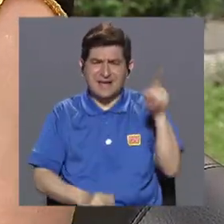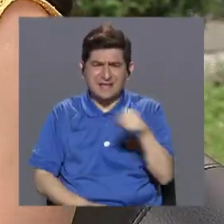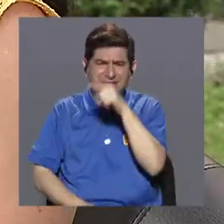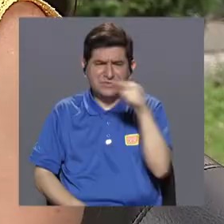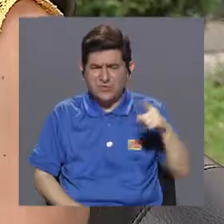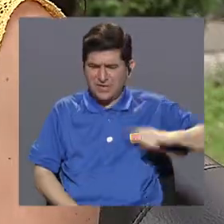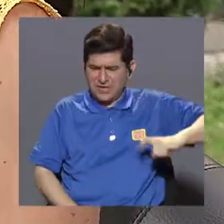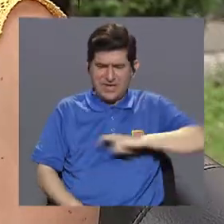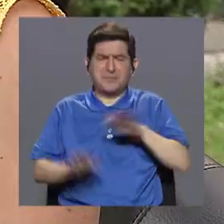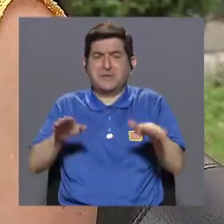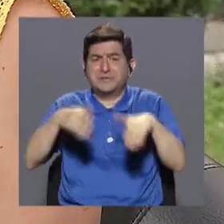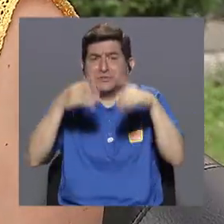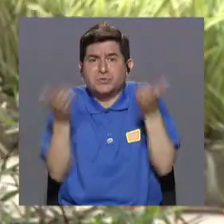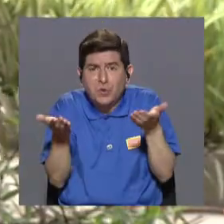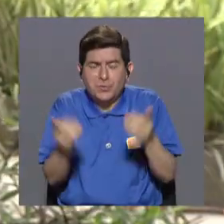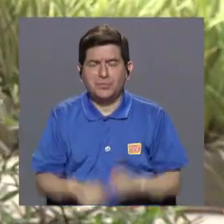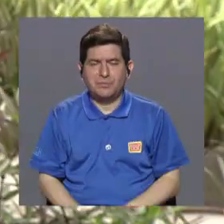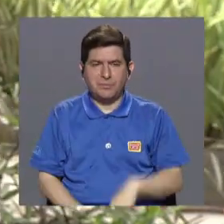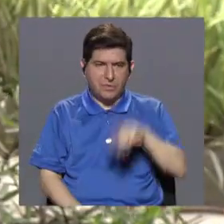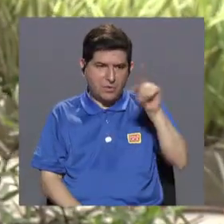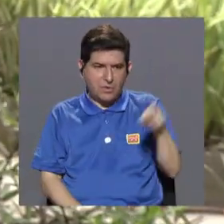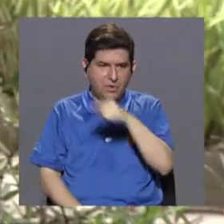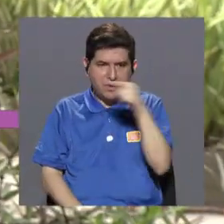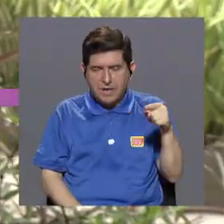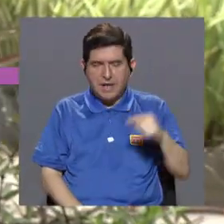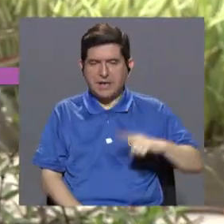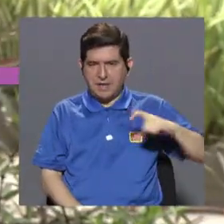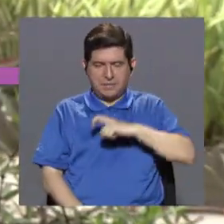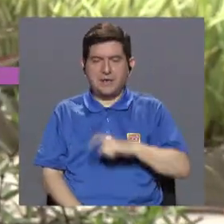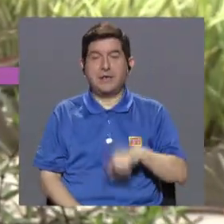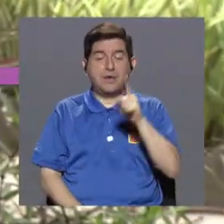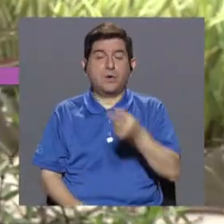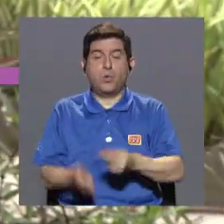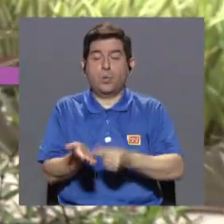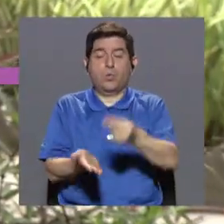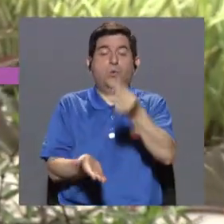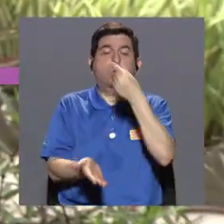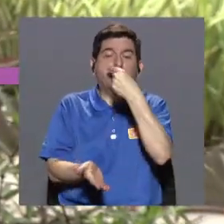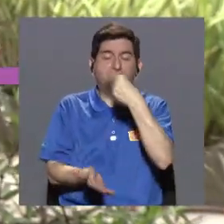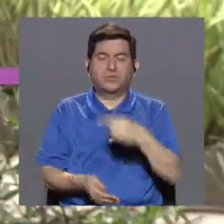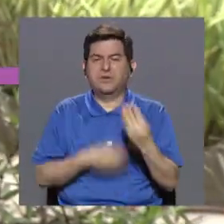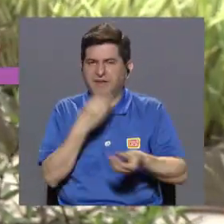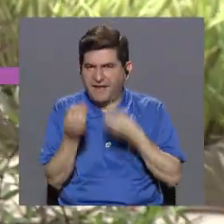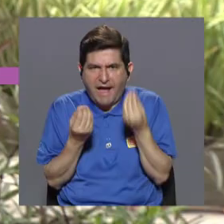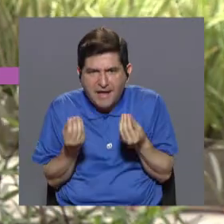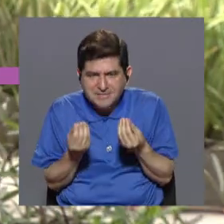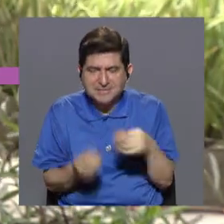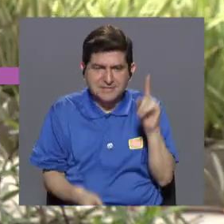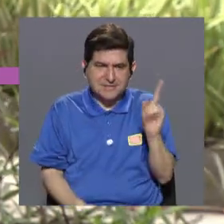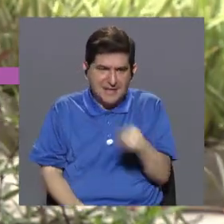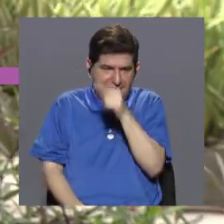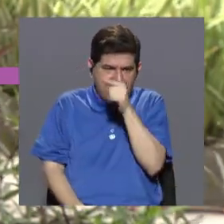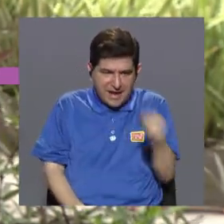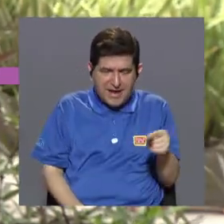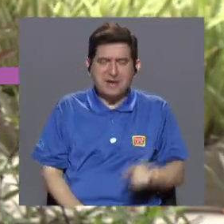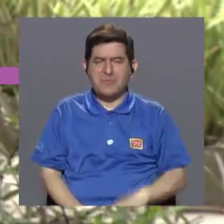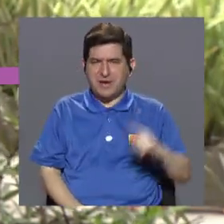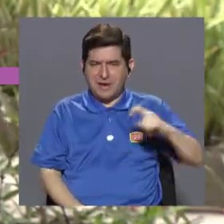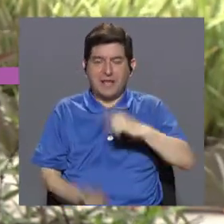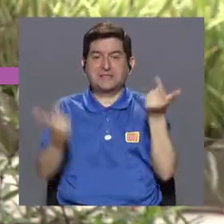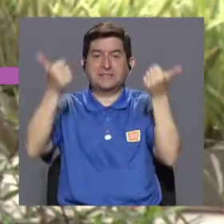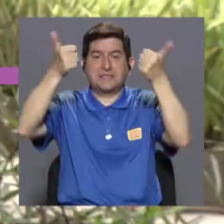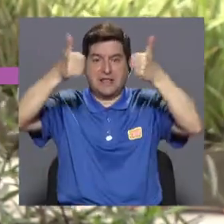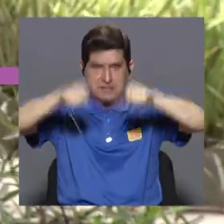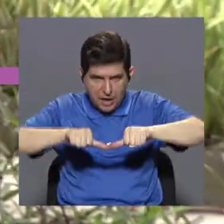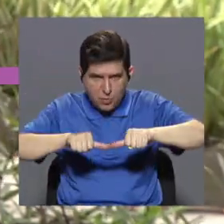la desparasitación? Okay. La desparasitación es dar un medicamento que lo que va a hacer es eliminar el parásito